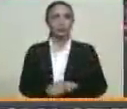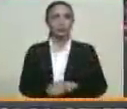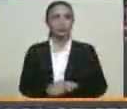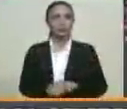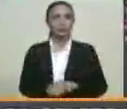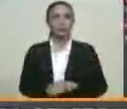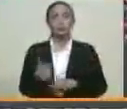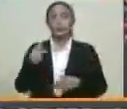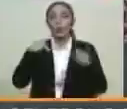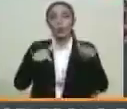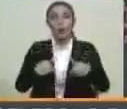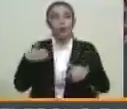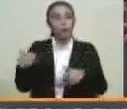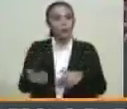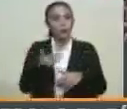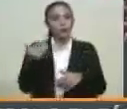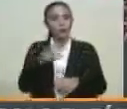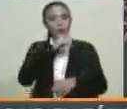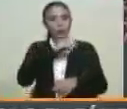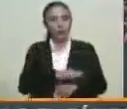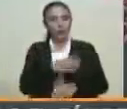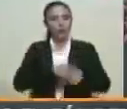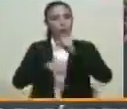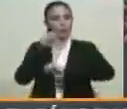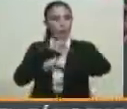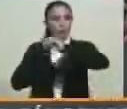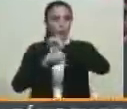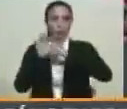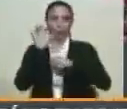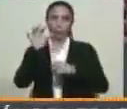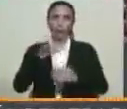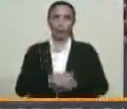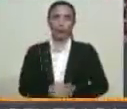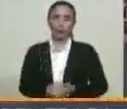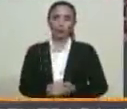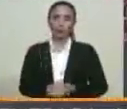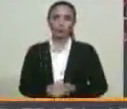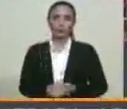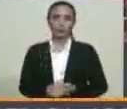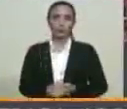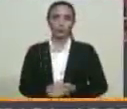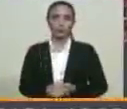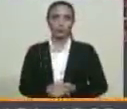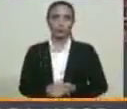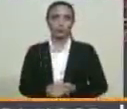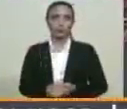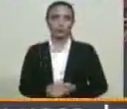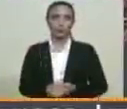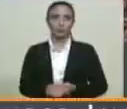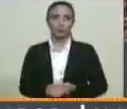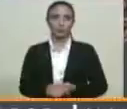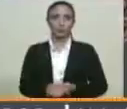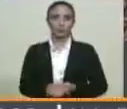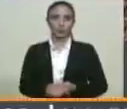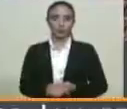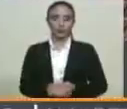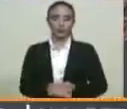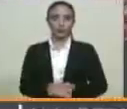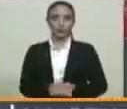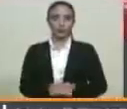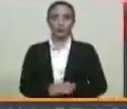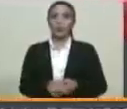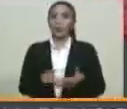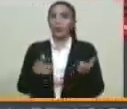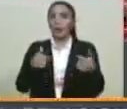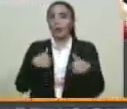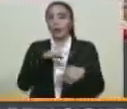muy importante para la historia de las luchas contra el capitalismo. Y a nosotros nos toca una